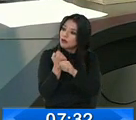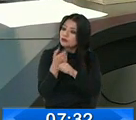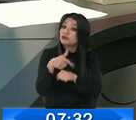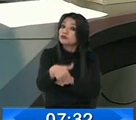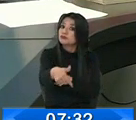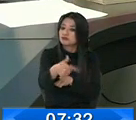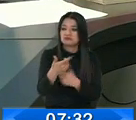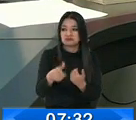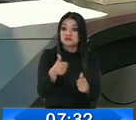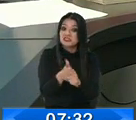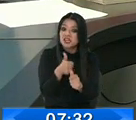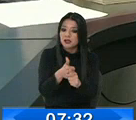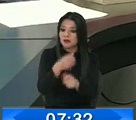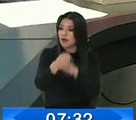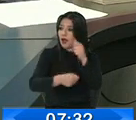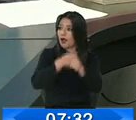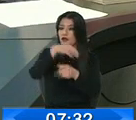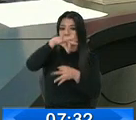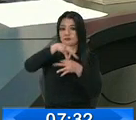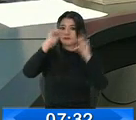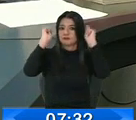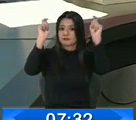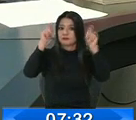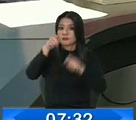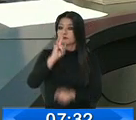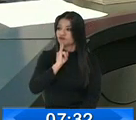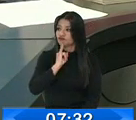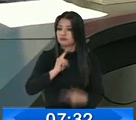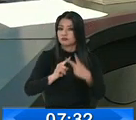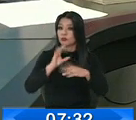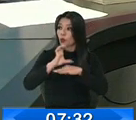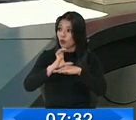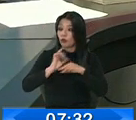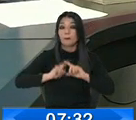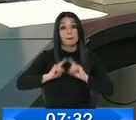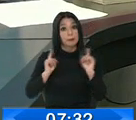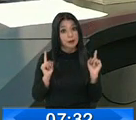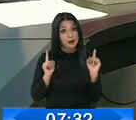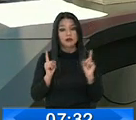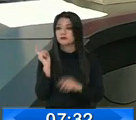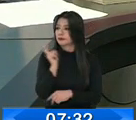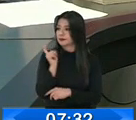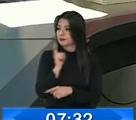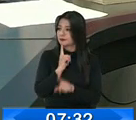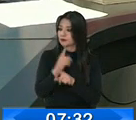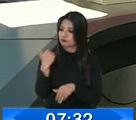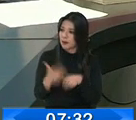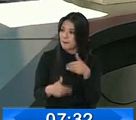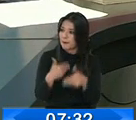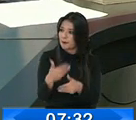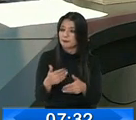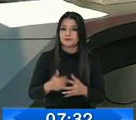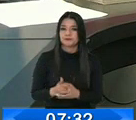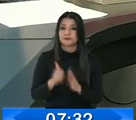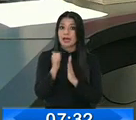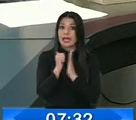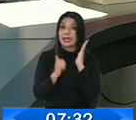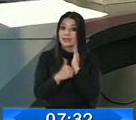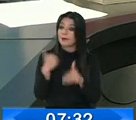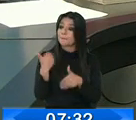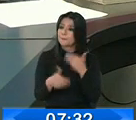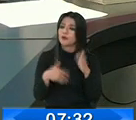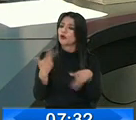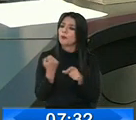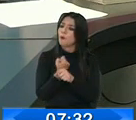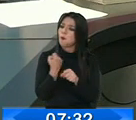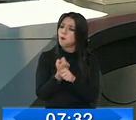año electoral en Estados Unidos, en el Ecuador, pero hay necesidad de avanzar. Y esa agenda rigurosa, ¿cómo se